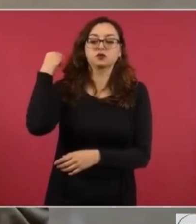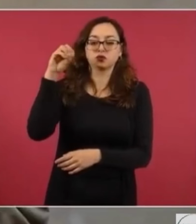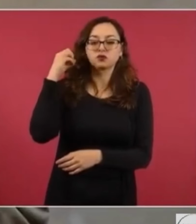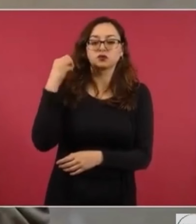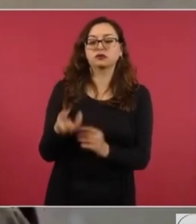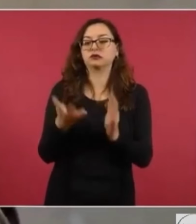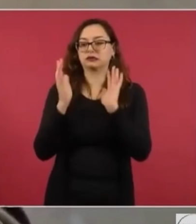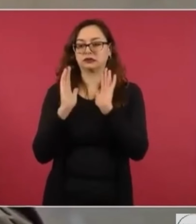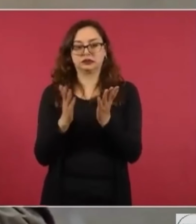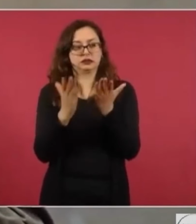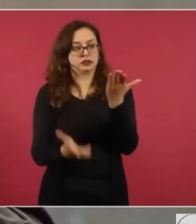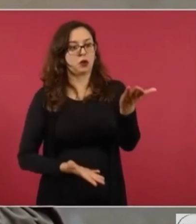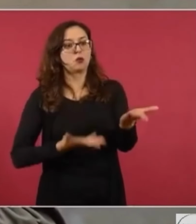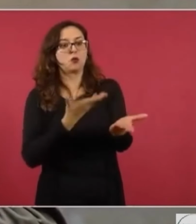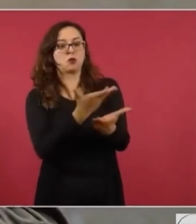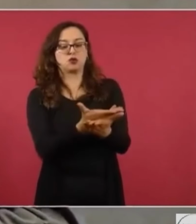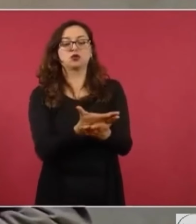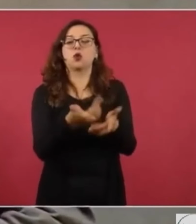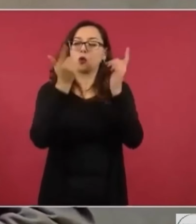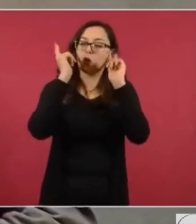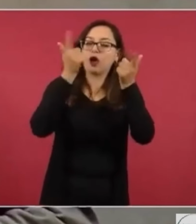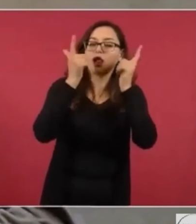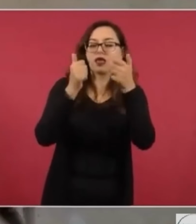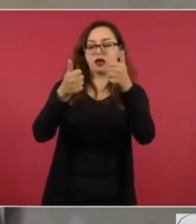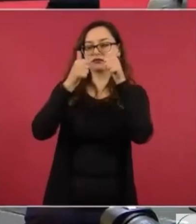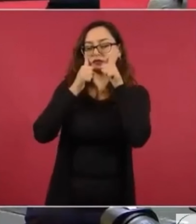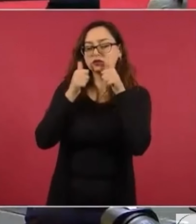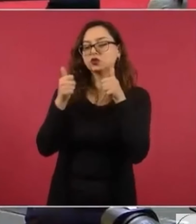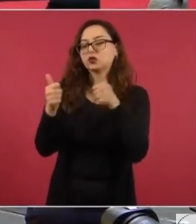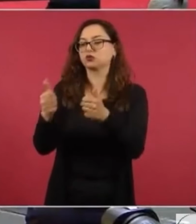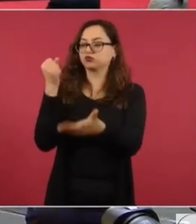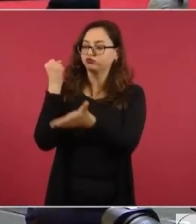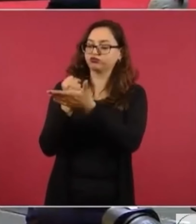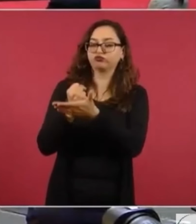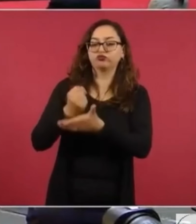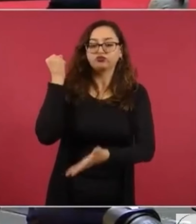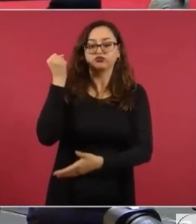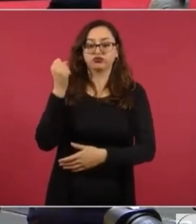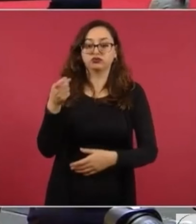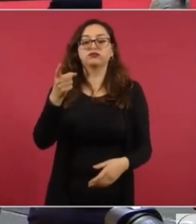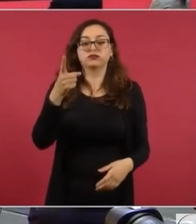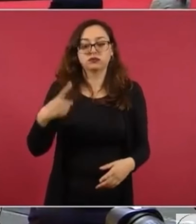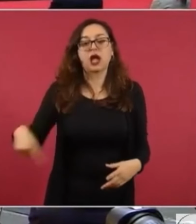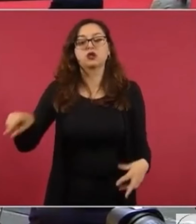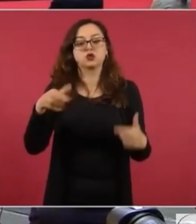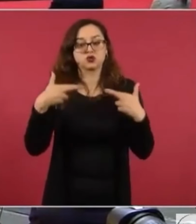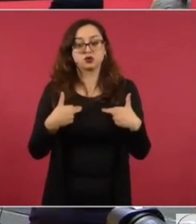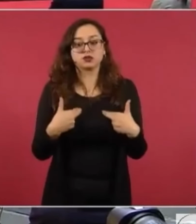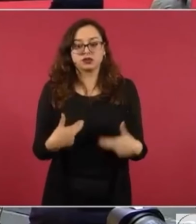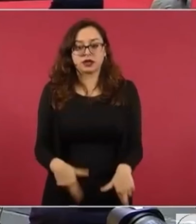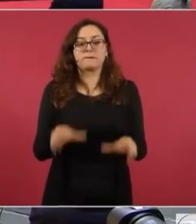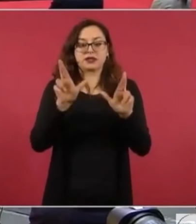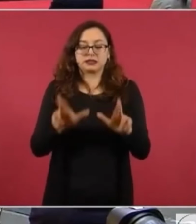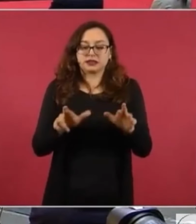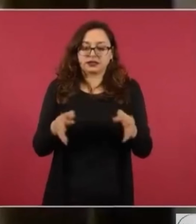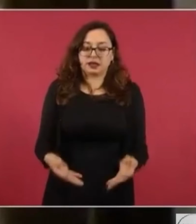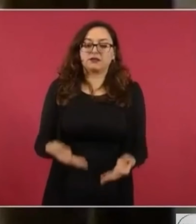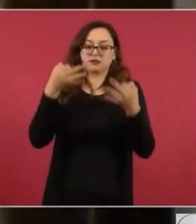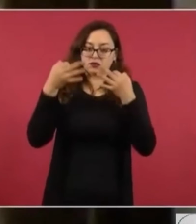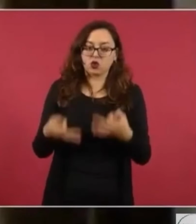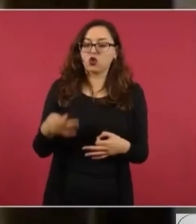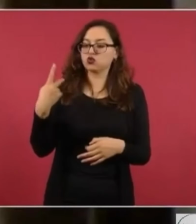un acercamiento, debería escucharlos, porque además son los representantes legítimos y constitucionales